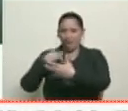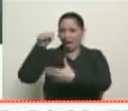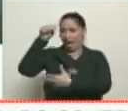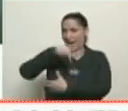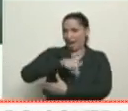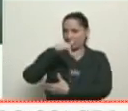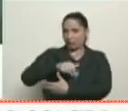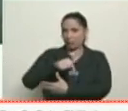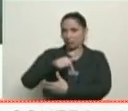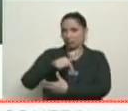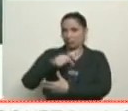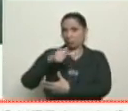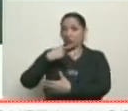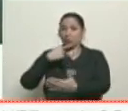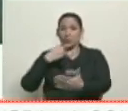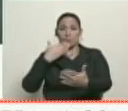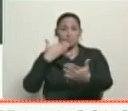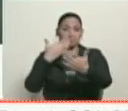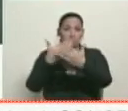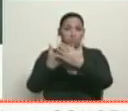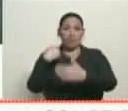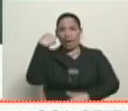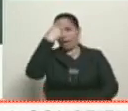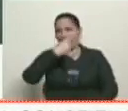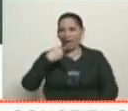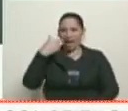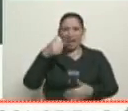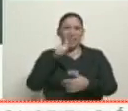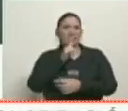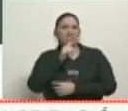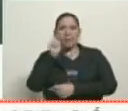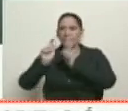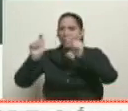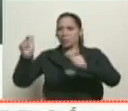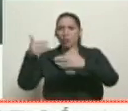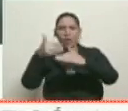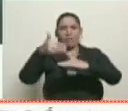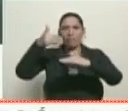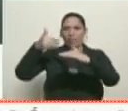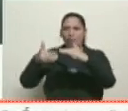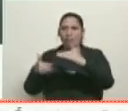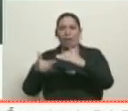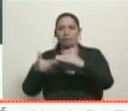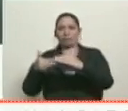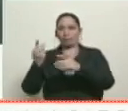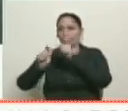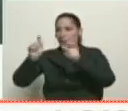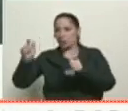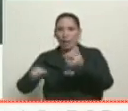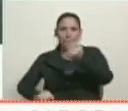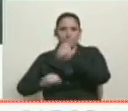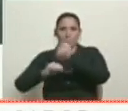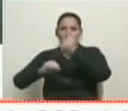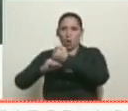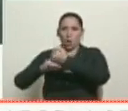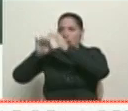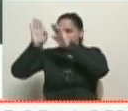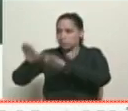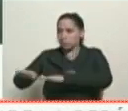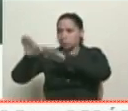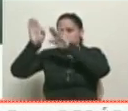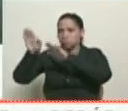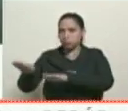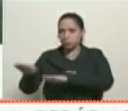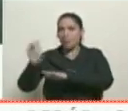han dado la cara los que están detrás y sus lacayos, pues, los amos y